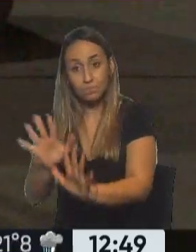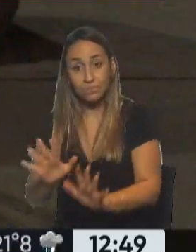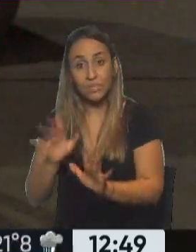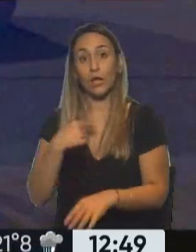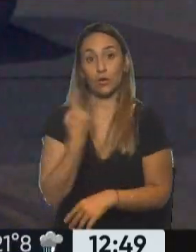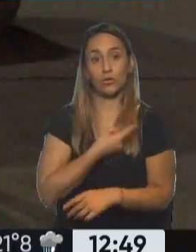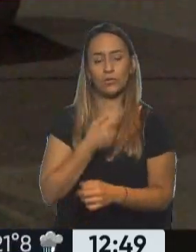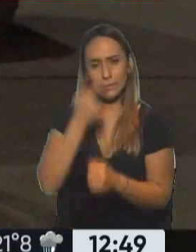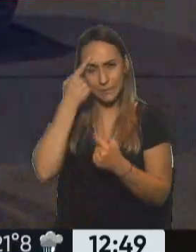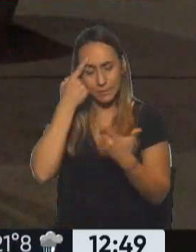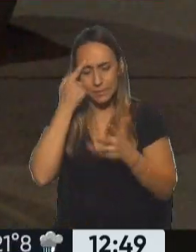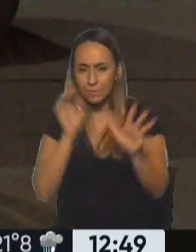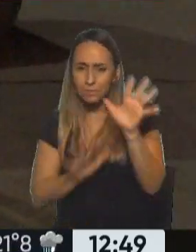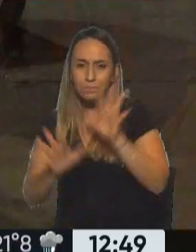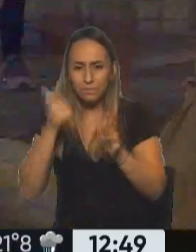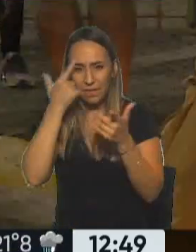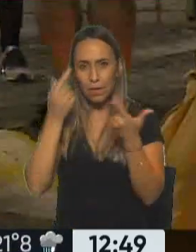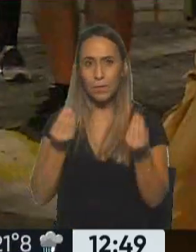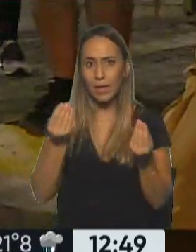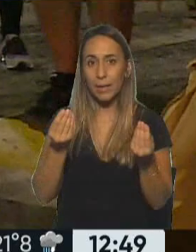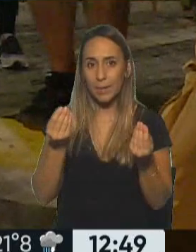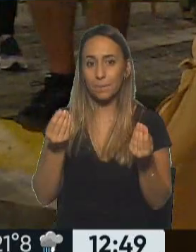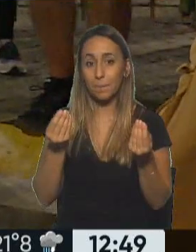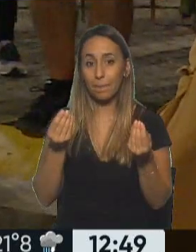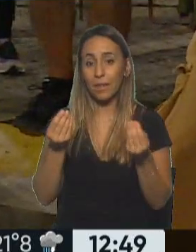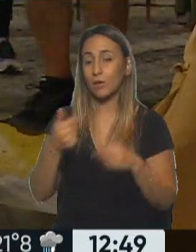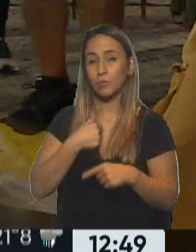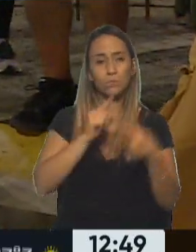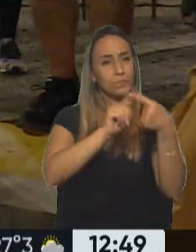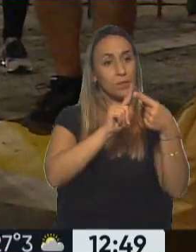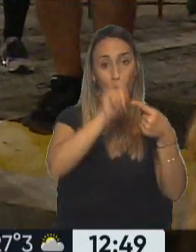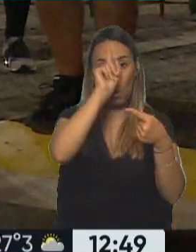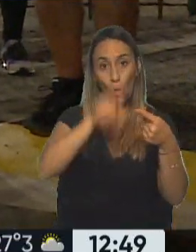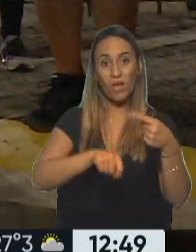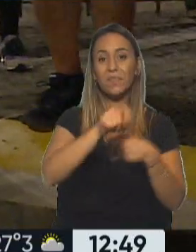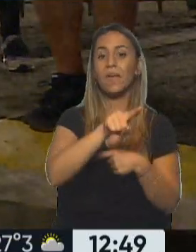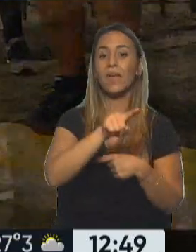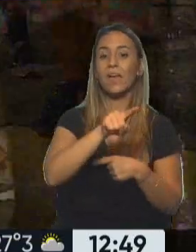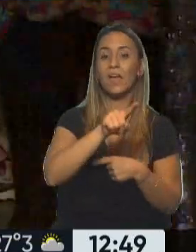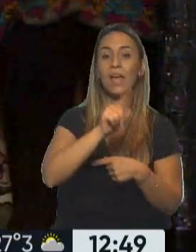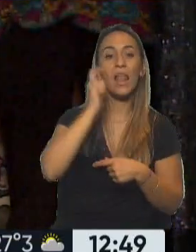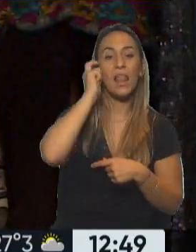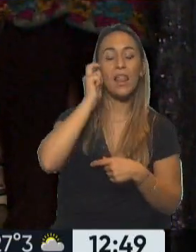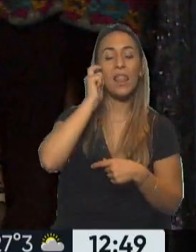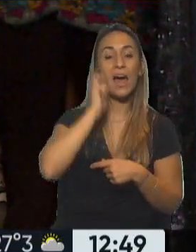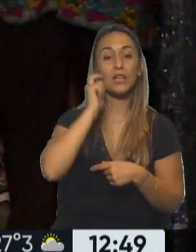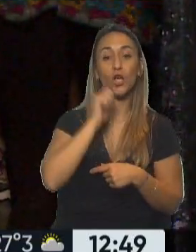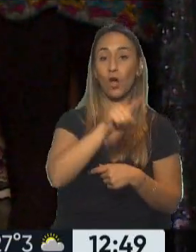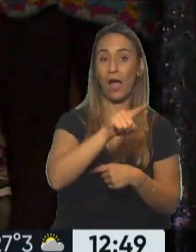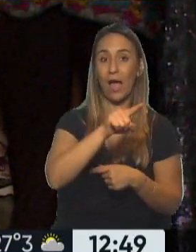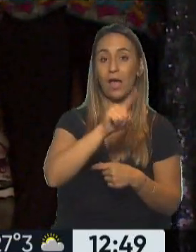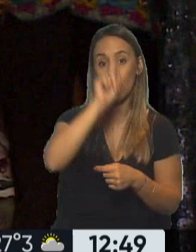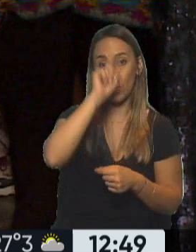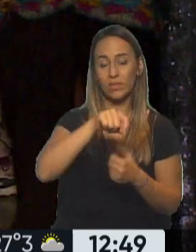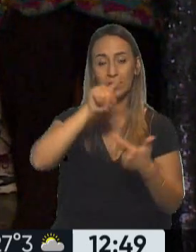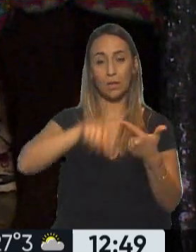trabajar con la idea, por lo menos, de que yo hablé con la jueza de La Rioja, la jueza de familia, al defensor adjunto,